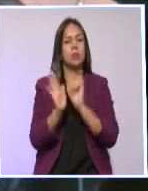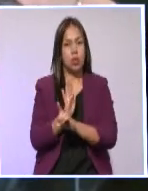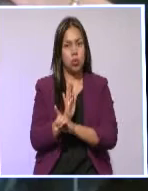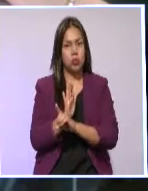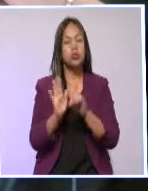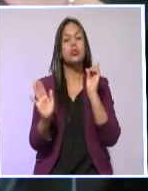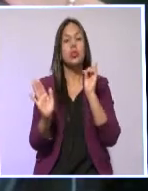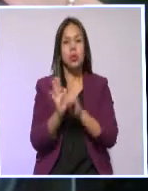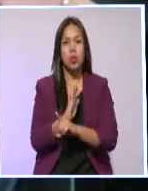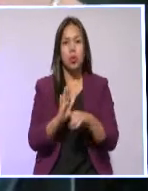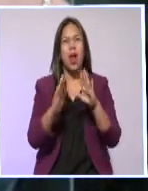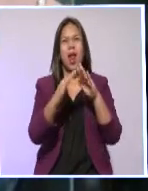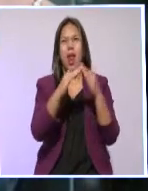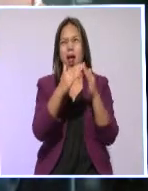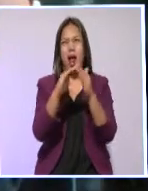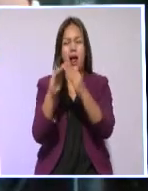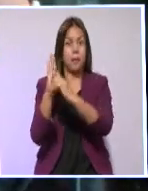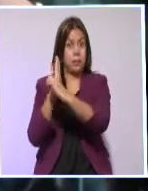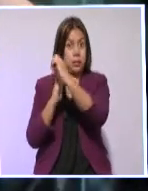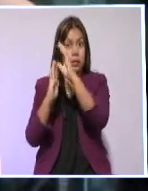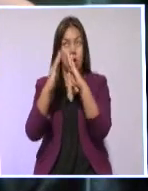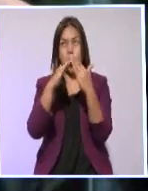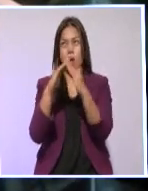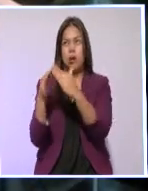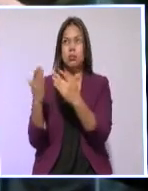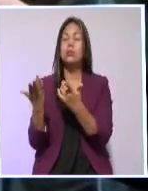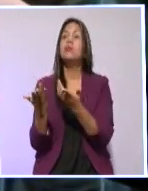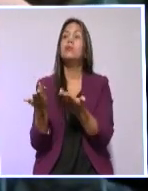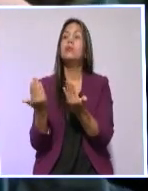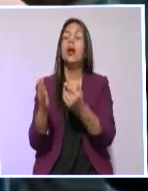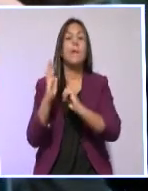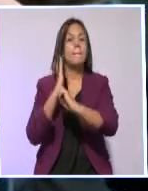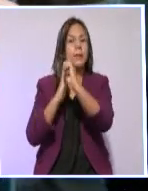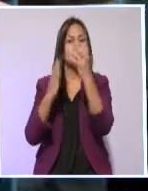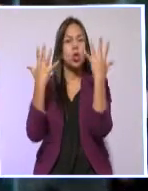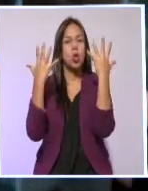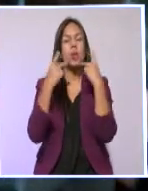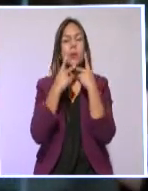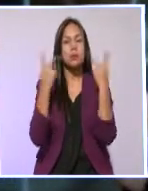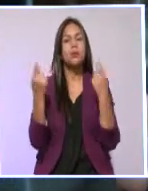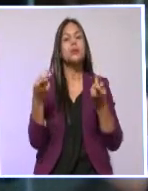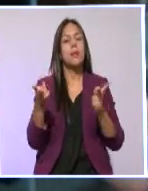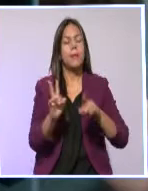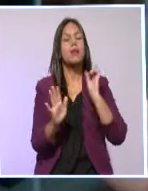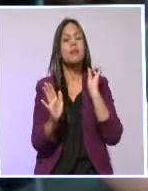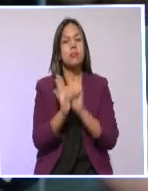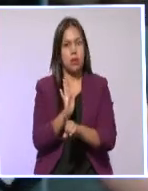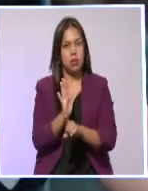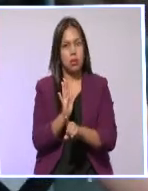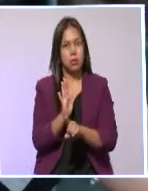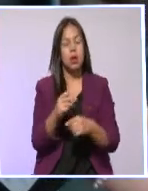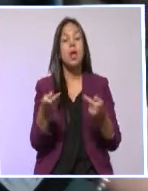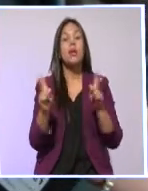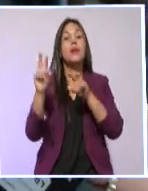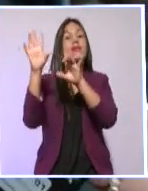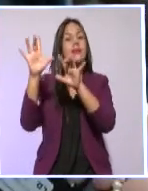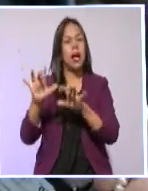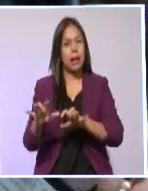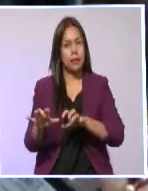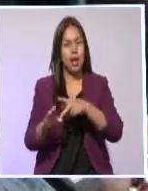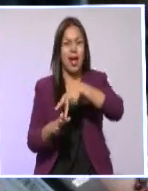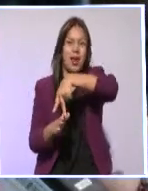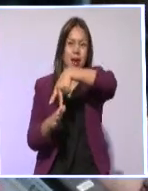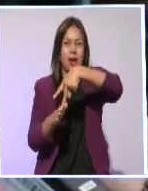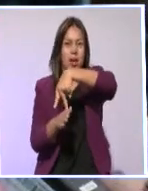con el Midubi, hemos hecho denuncias de lo que ocurre con el Ministerio de Transporte y Obras Públicas, hemos hecho denuncias de la Secretaría de Gestión de